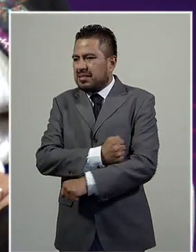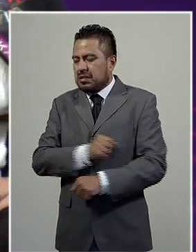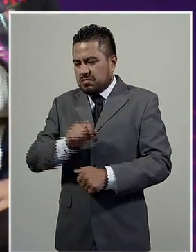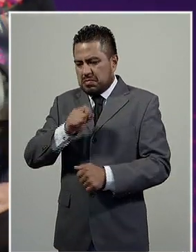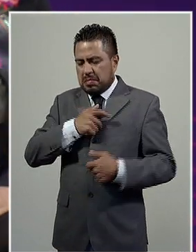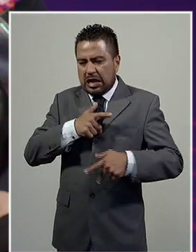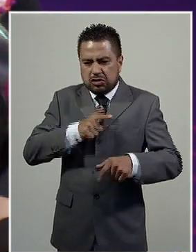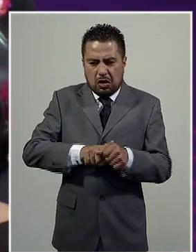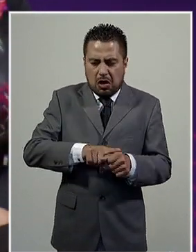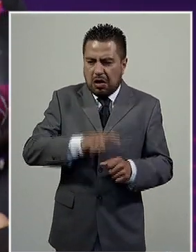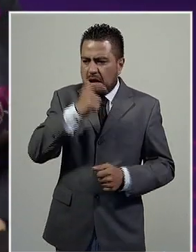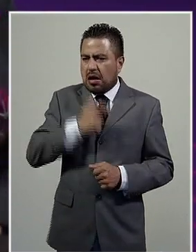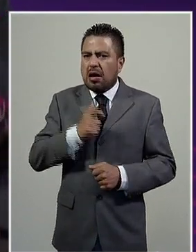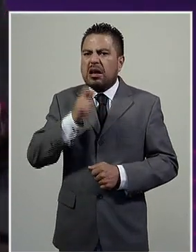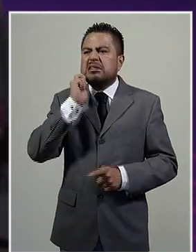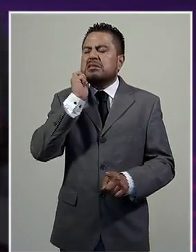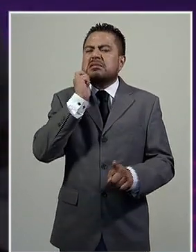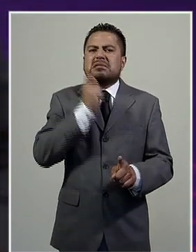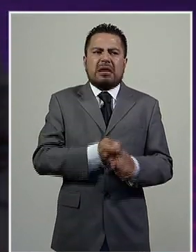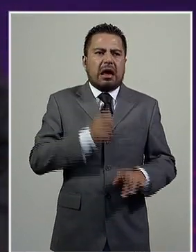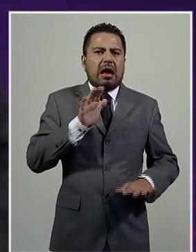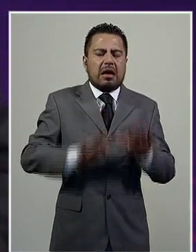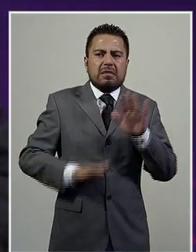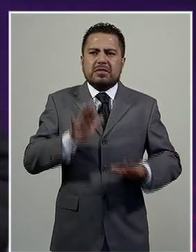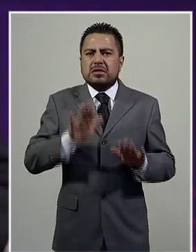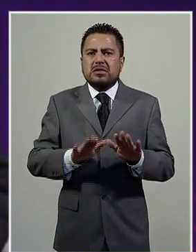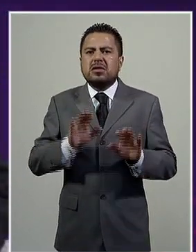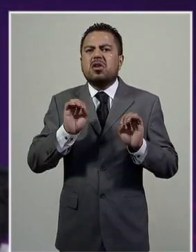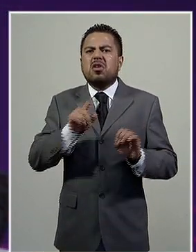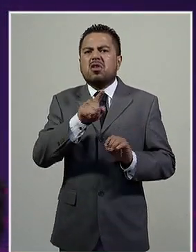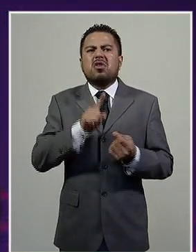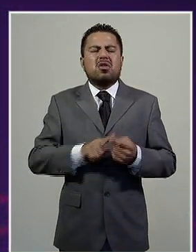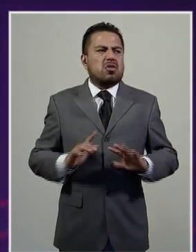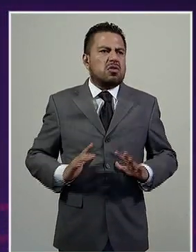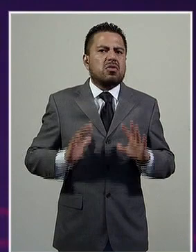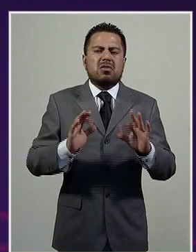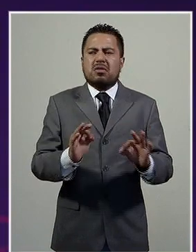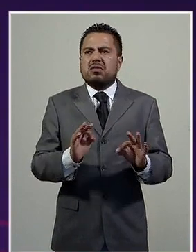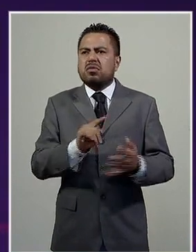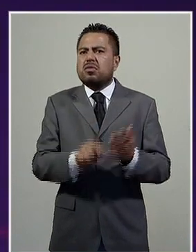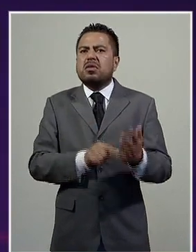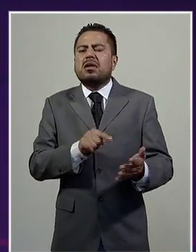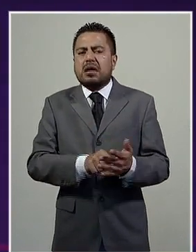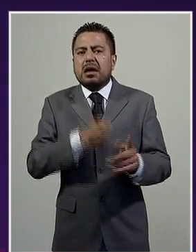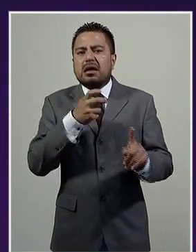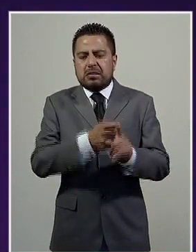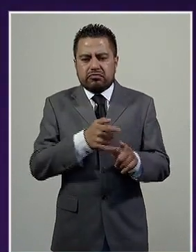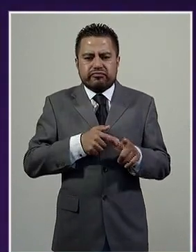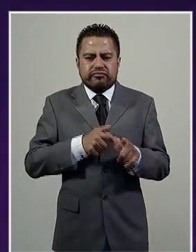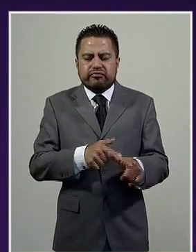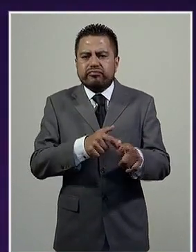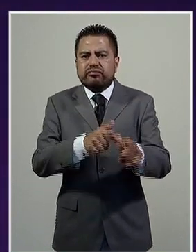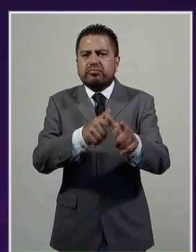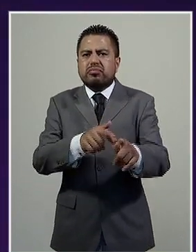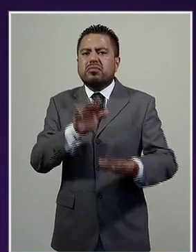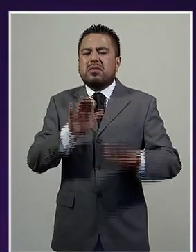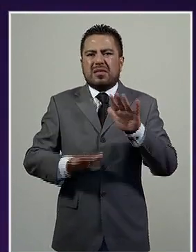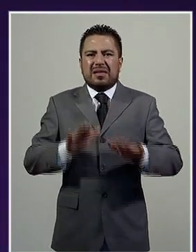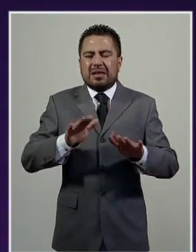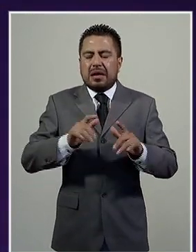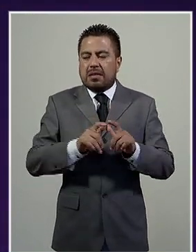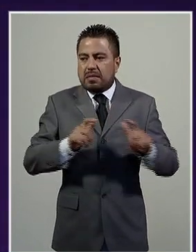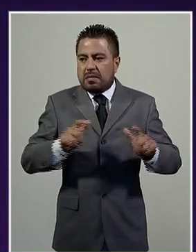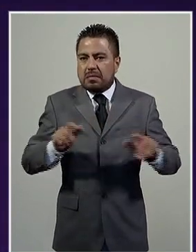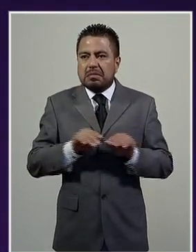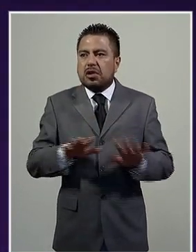ha pasado de qué significa, ¿no? O tú de dónde eres. Y de ahí seguimos, ¿no? De ahí seguimos porque el fenómeno crece